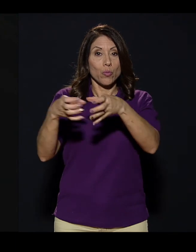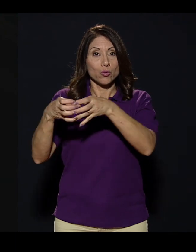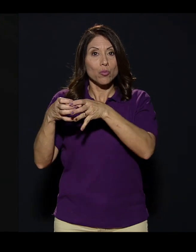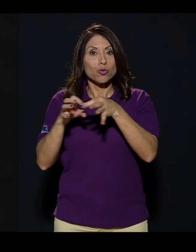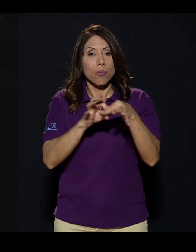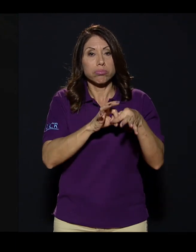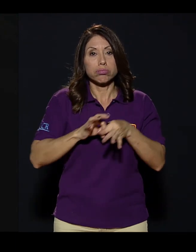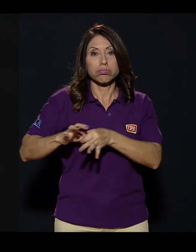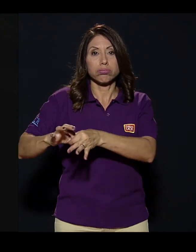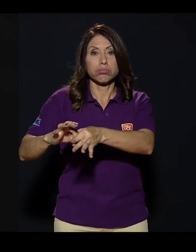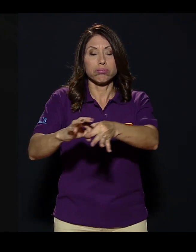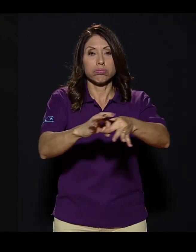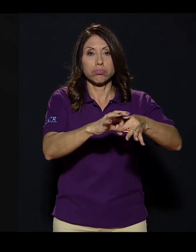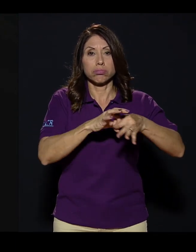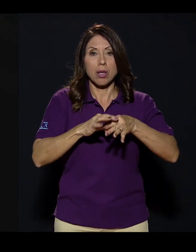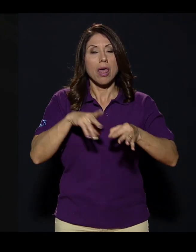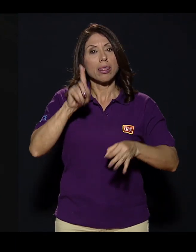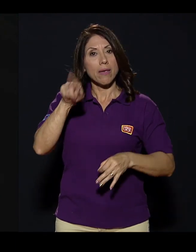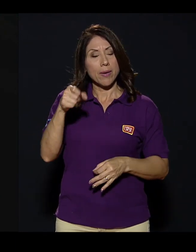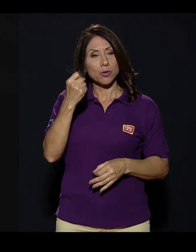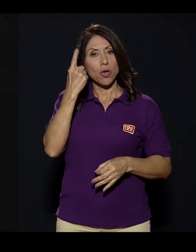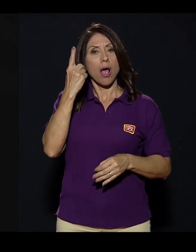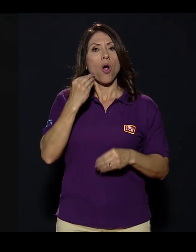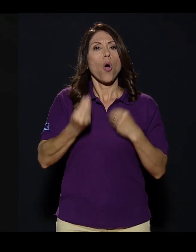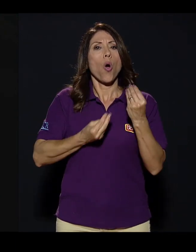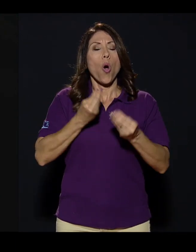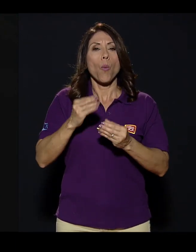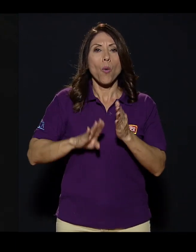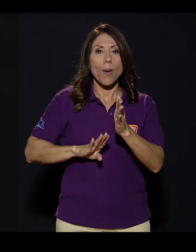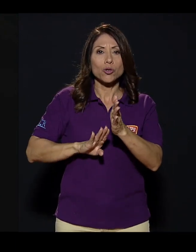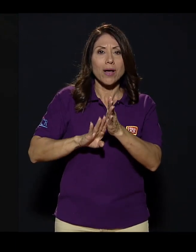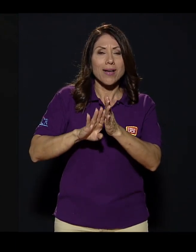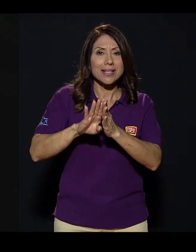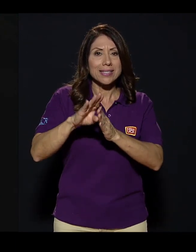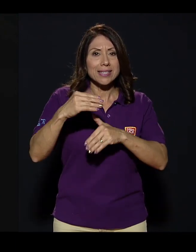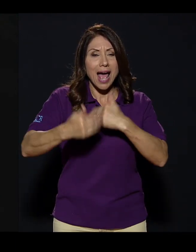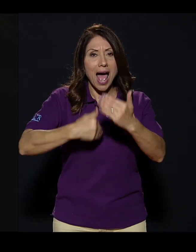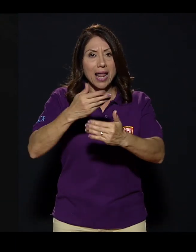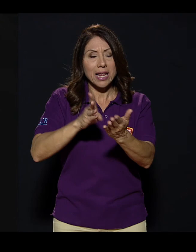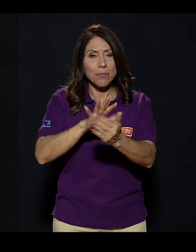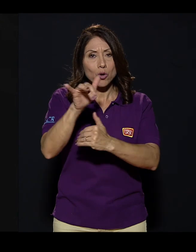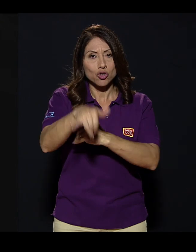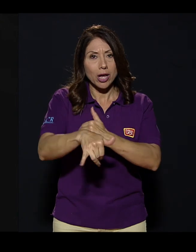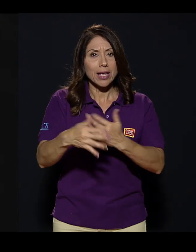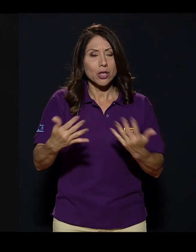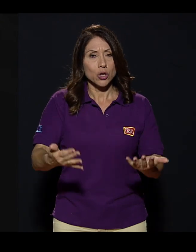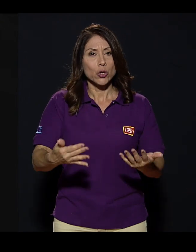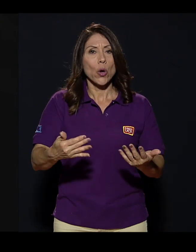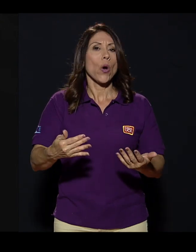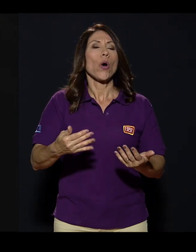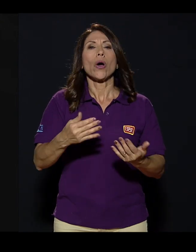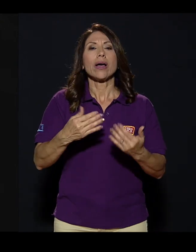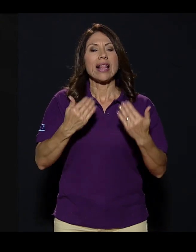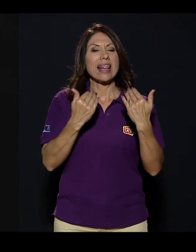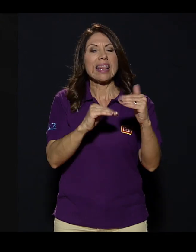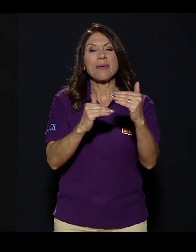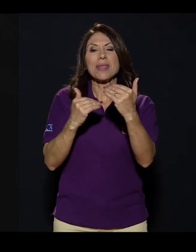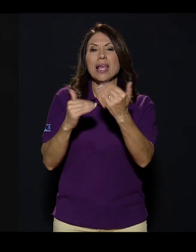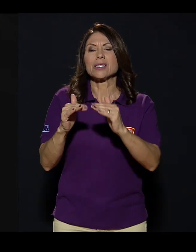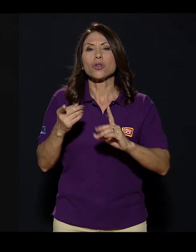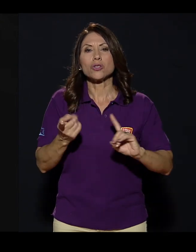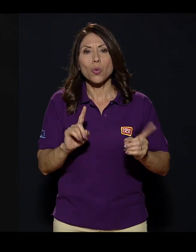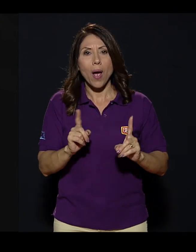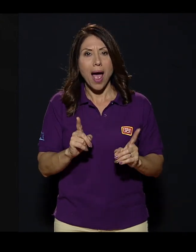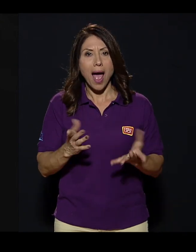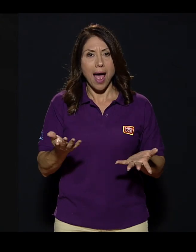proyecto, qué limitaciones tenemos, qué variables se nos van presentando para poder llegar con todo el equipo y tener a tiempo